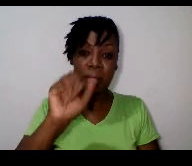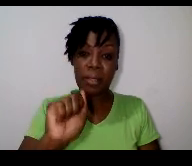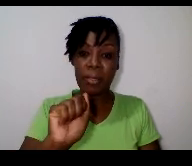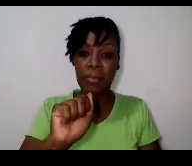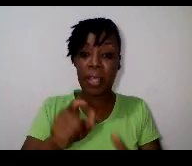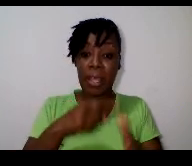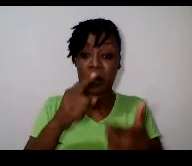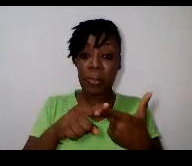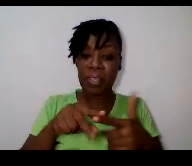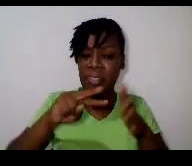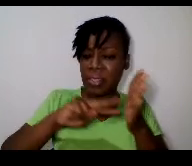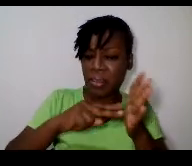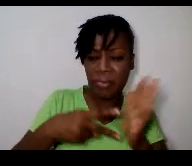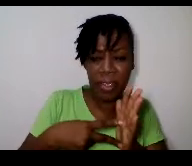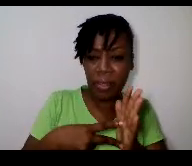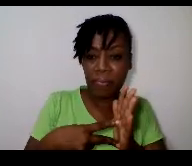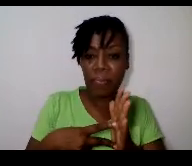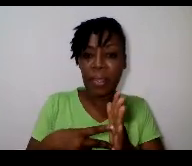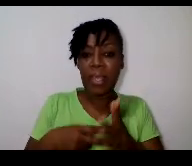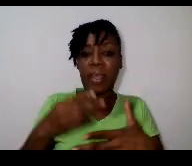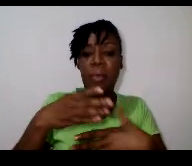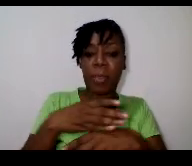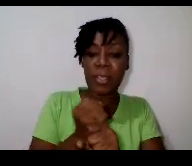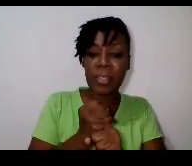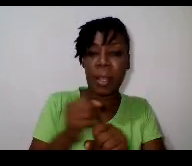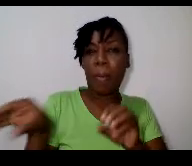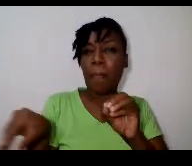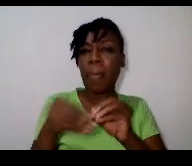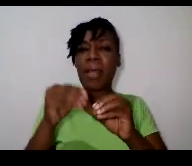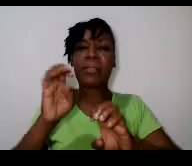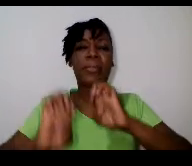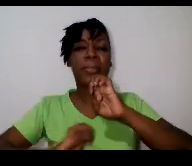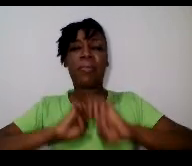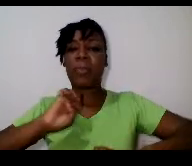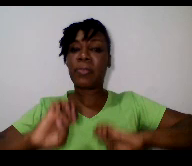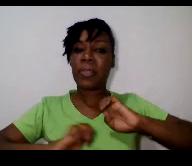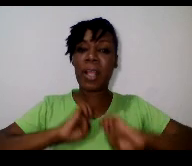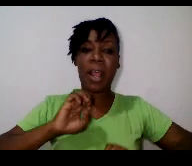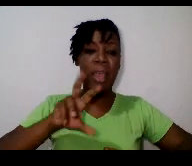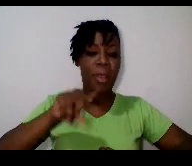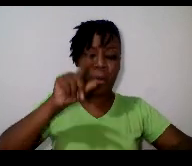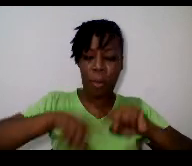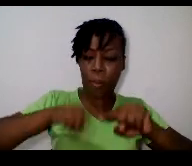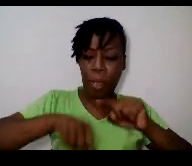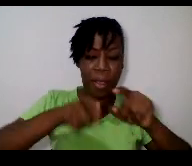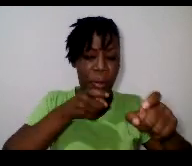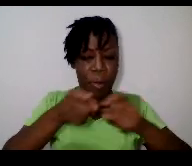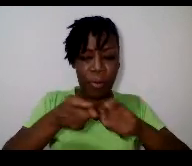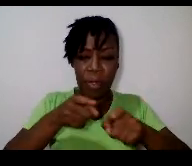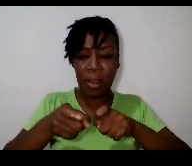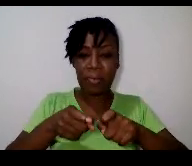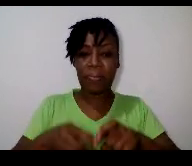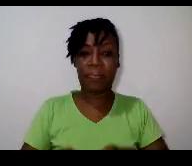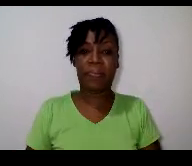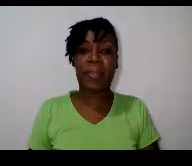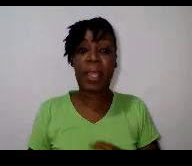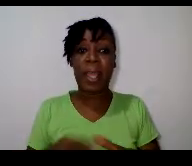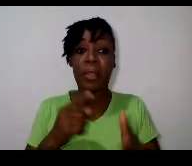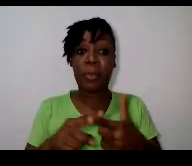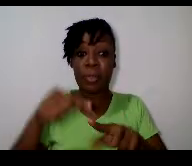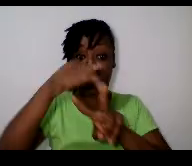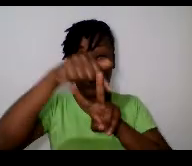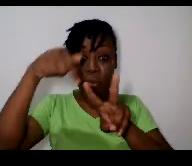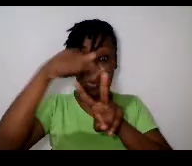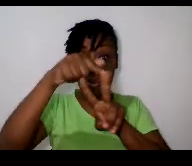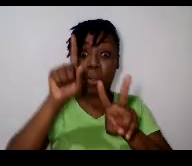significa que vamos a tender a ser justamente más emocionales sin controlar esas reacciones. Y con solo 2 noches de mal